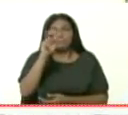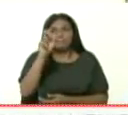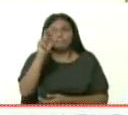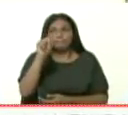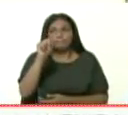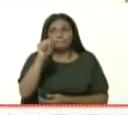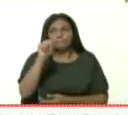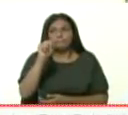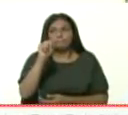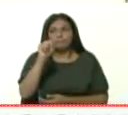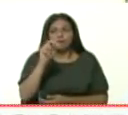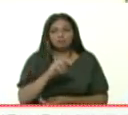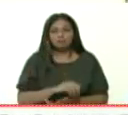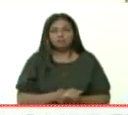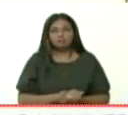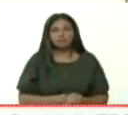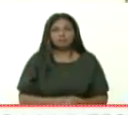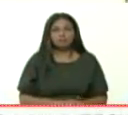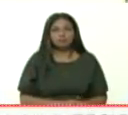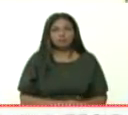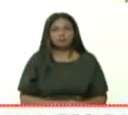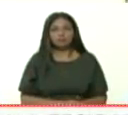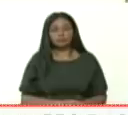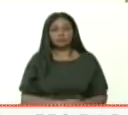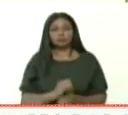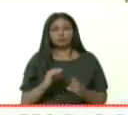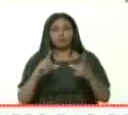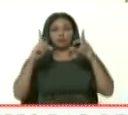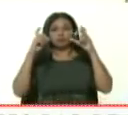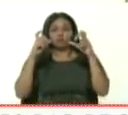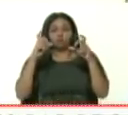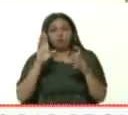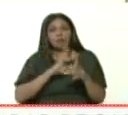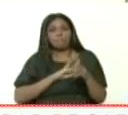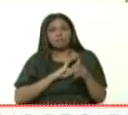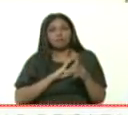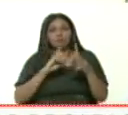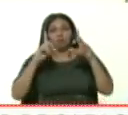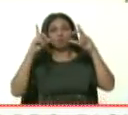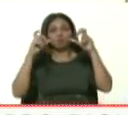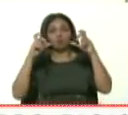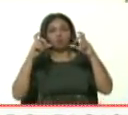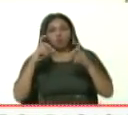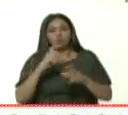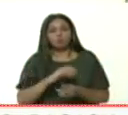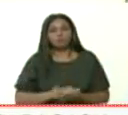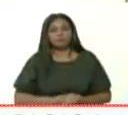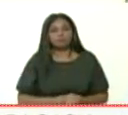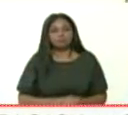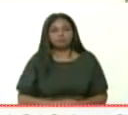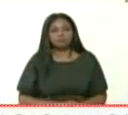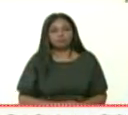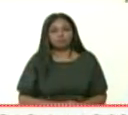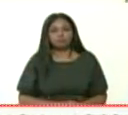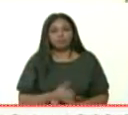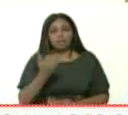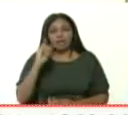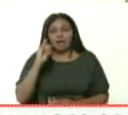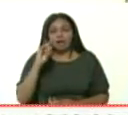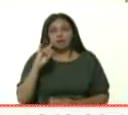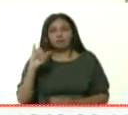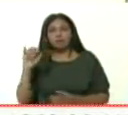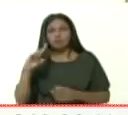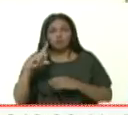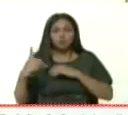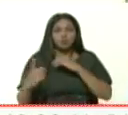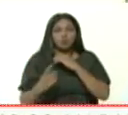Pedroso, alias Nandito, esa fotografía las toma él, Iván Pozo Pedroso, las fotografías que existen de Juan